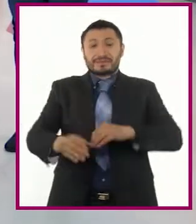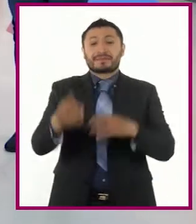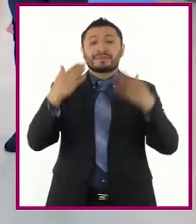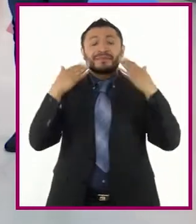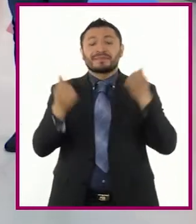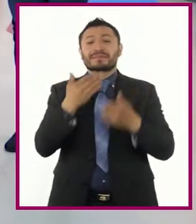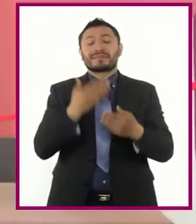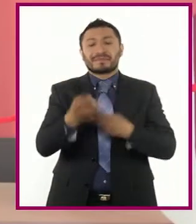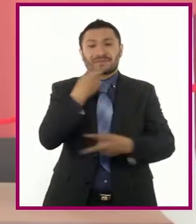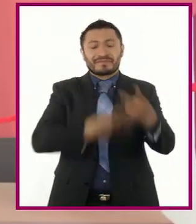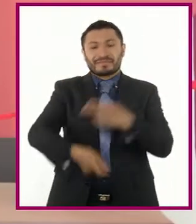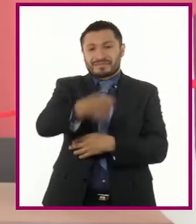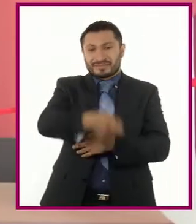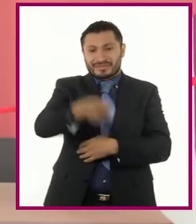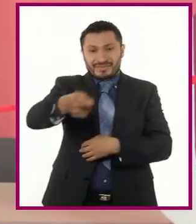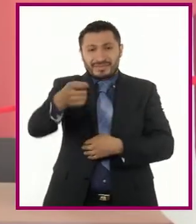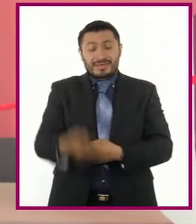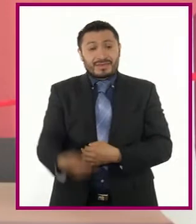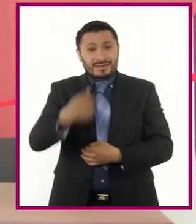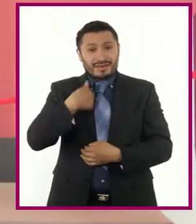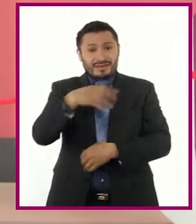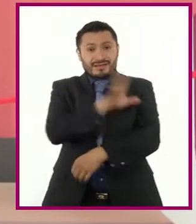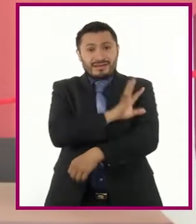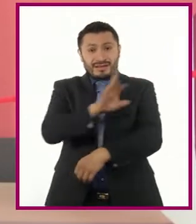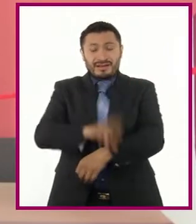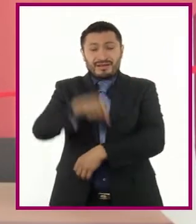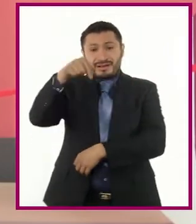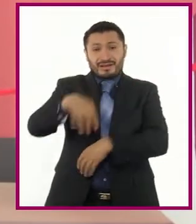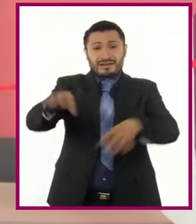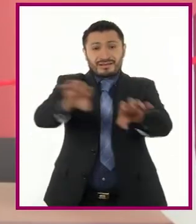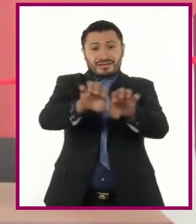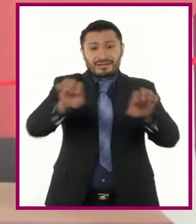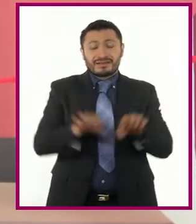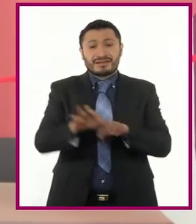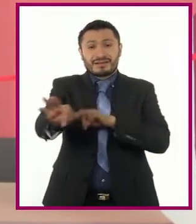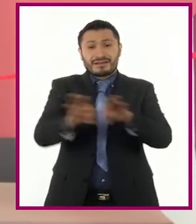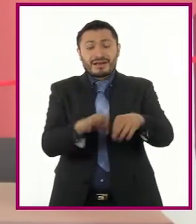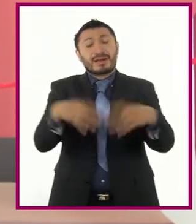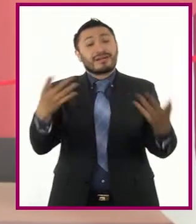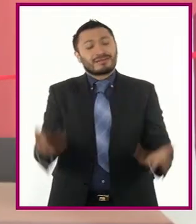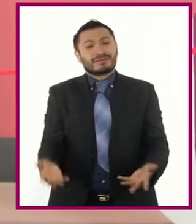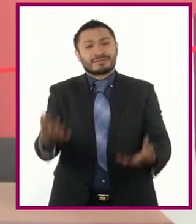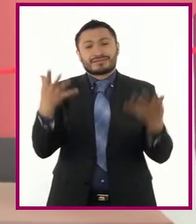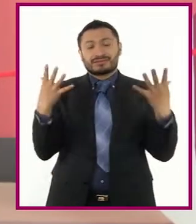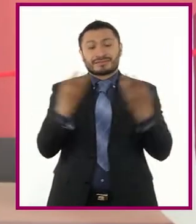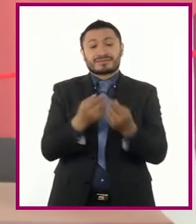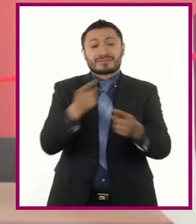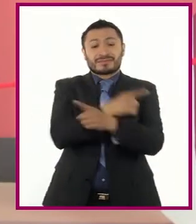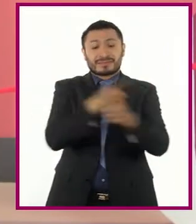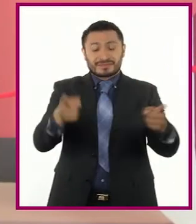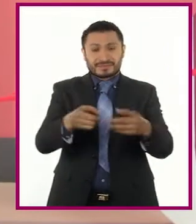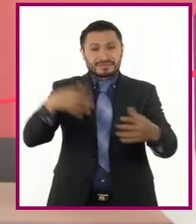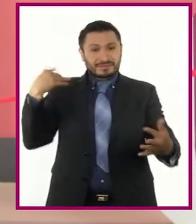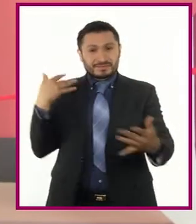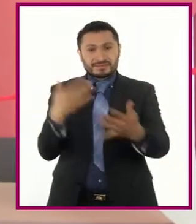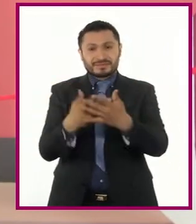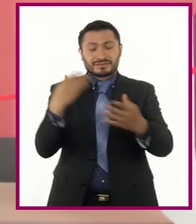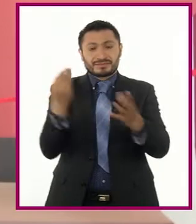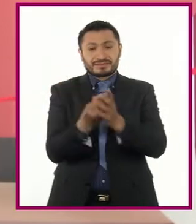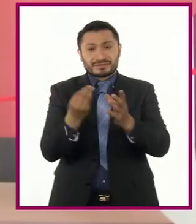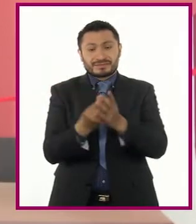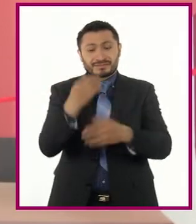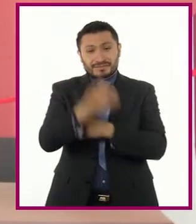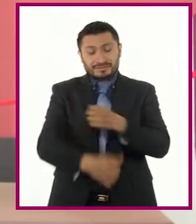cordiales saludos. Soy quien coordina a este gran equipo de trabajo que los ha acompañado a lo largo del ciclo escolar,